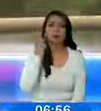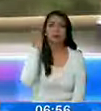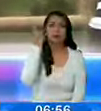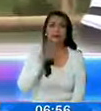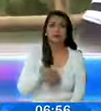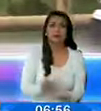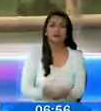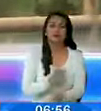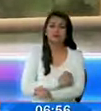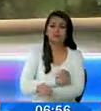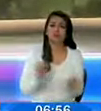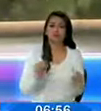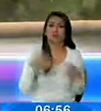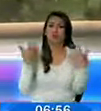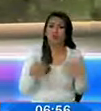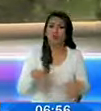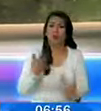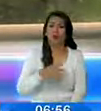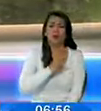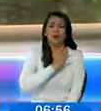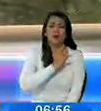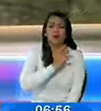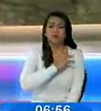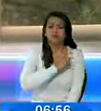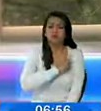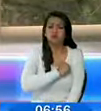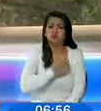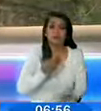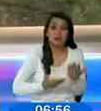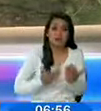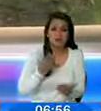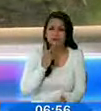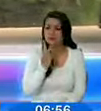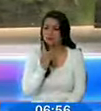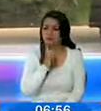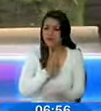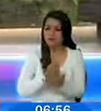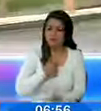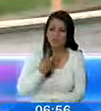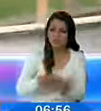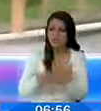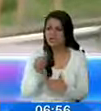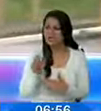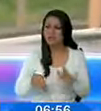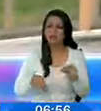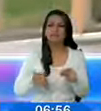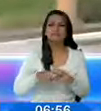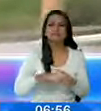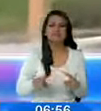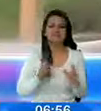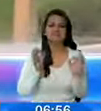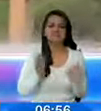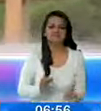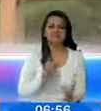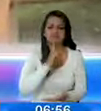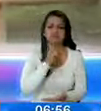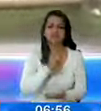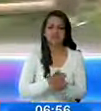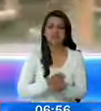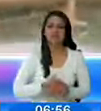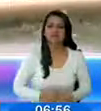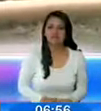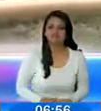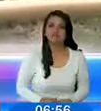prisa, emocionalmente destrozados. Tenían la leve esperanza que no se trate de la misma joven, pero la realidad era otra, la